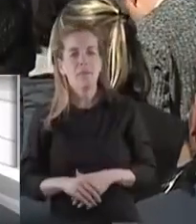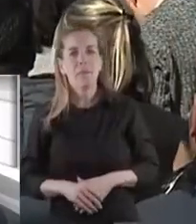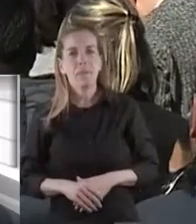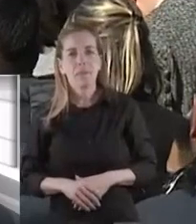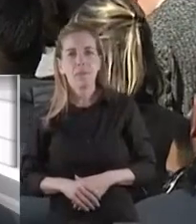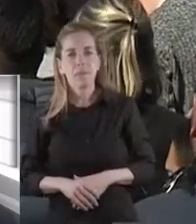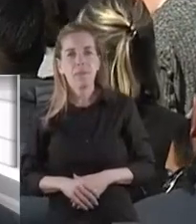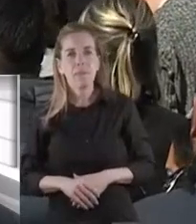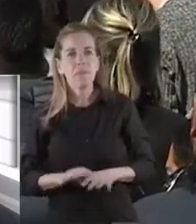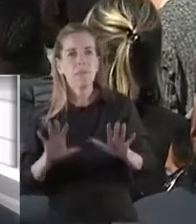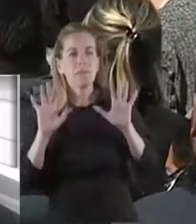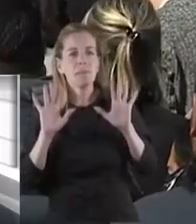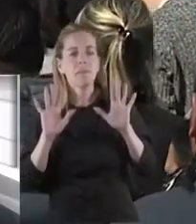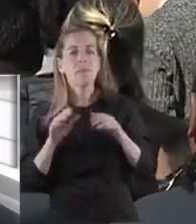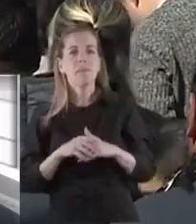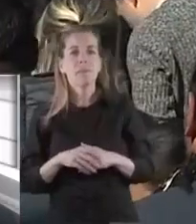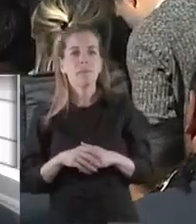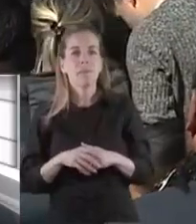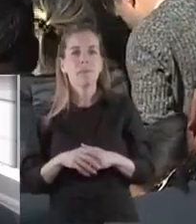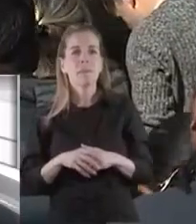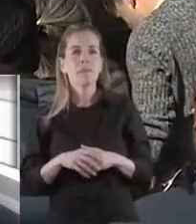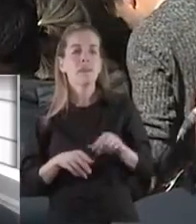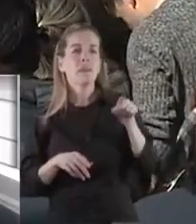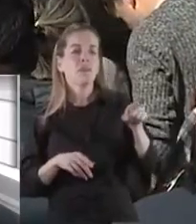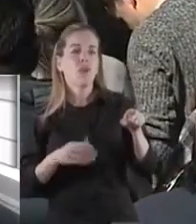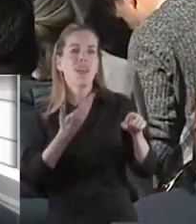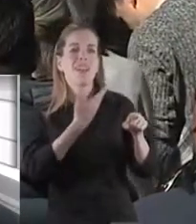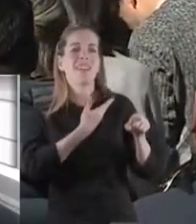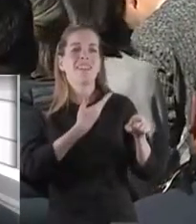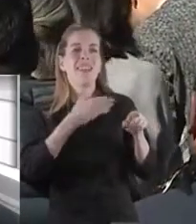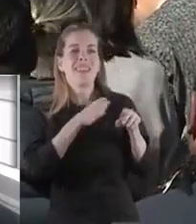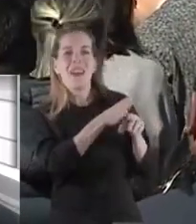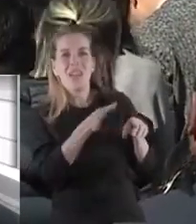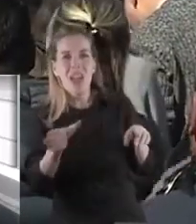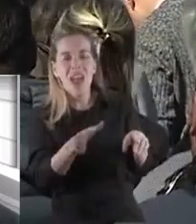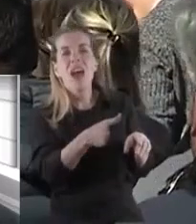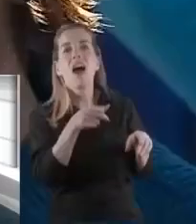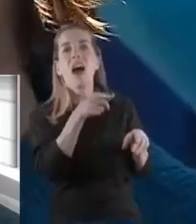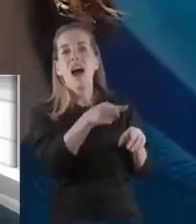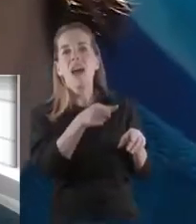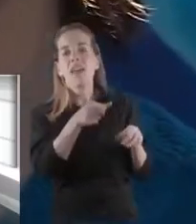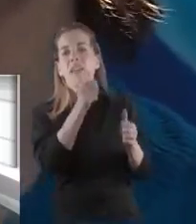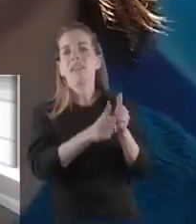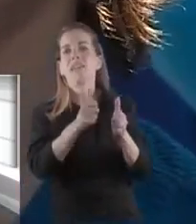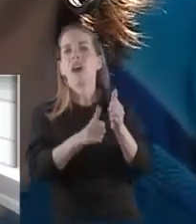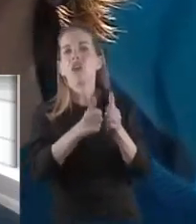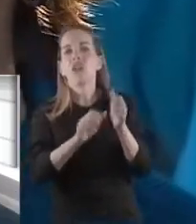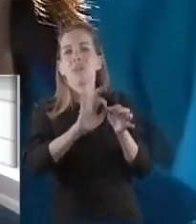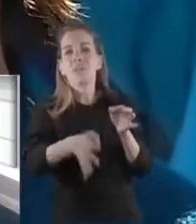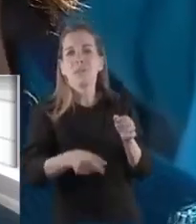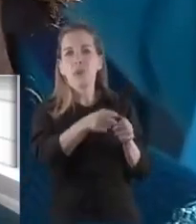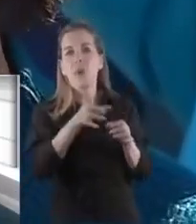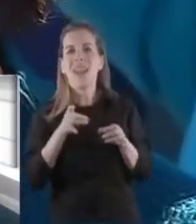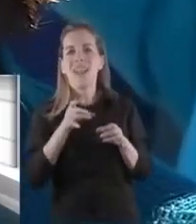esa circunvalación de santa fe que iba a ser la gran circunvalación que va a tener rosario en materia ferroviaria